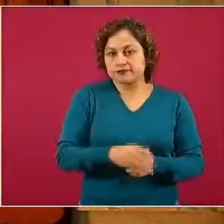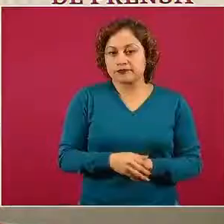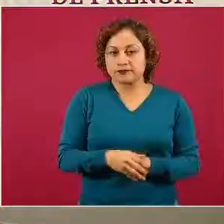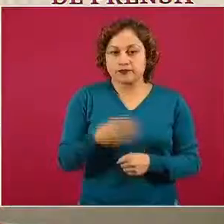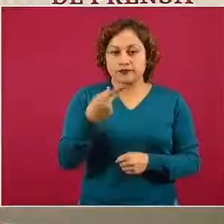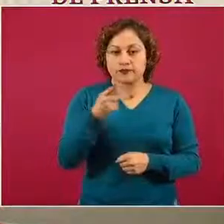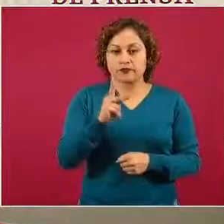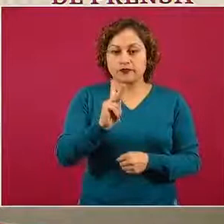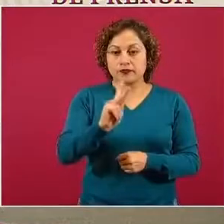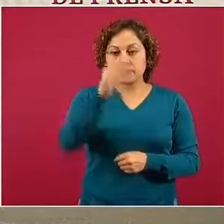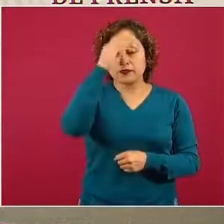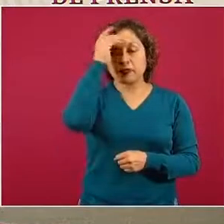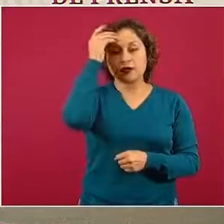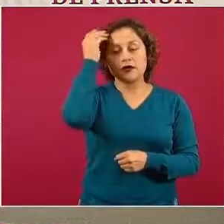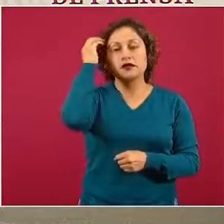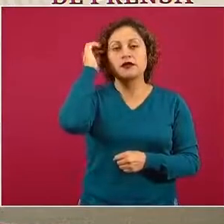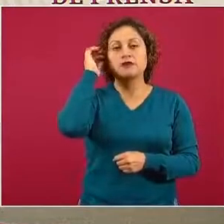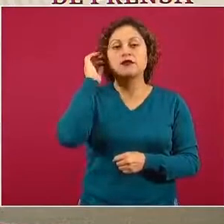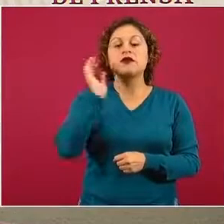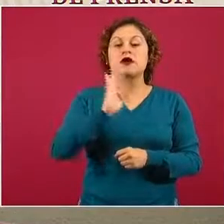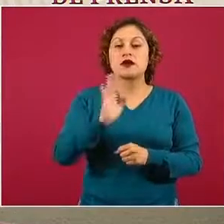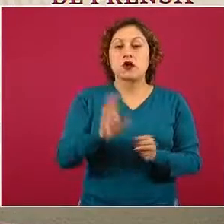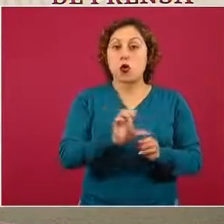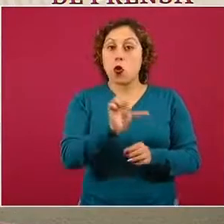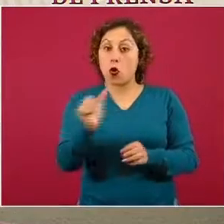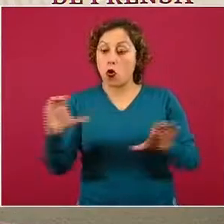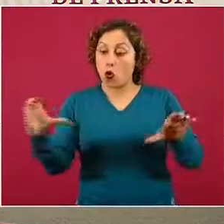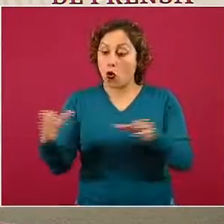el ya 37%,